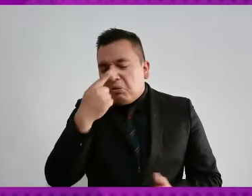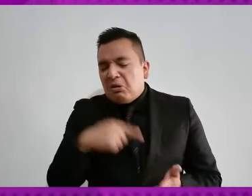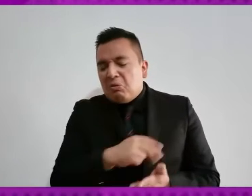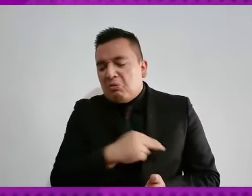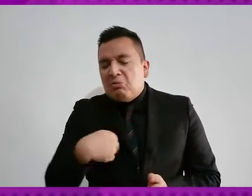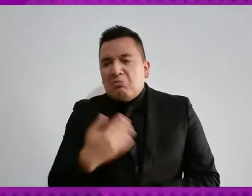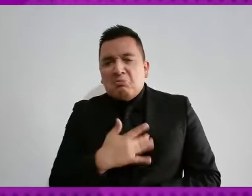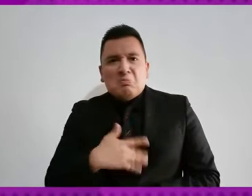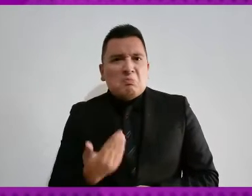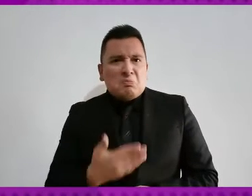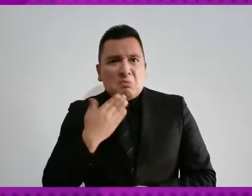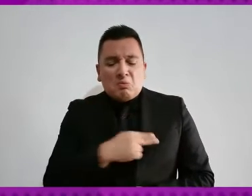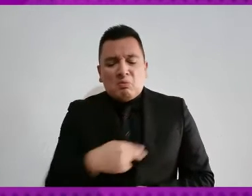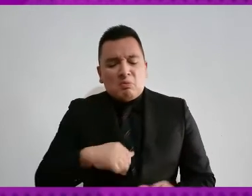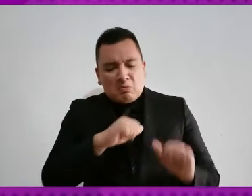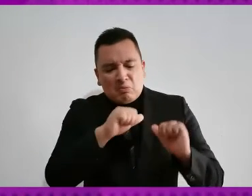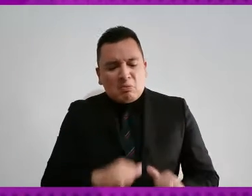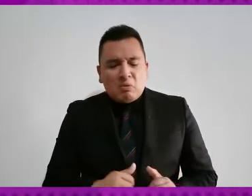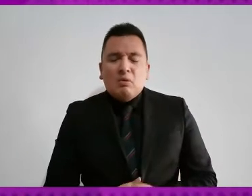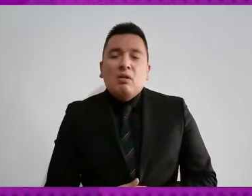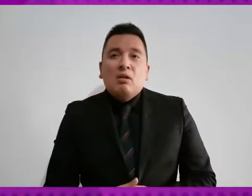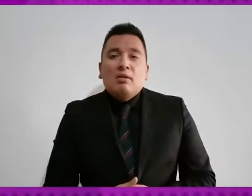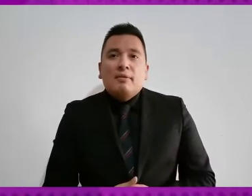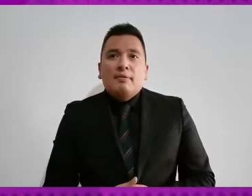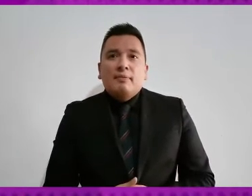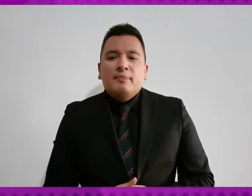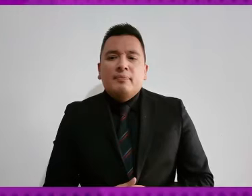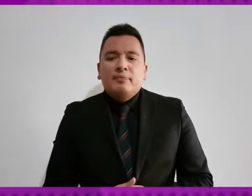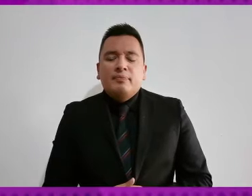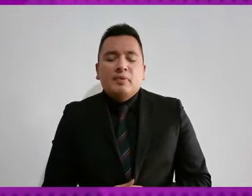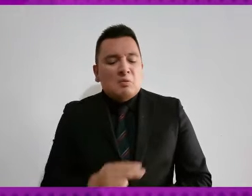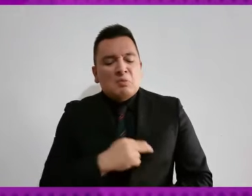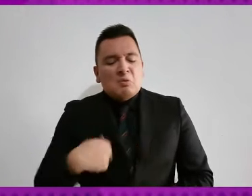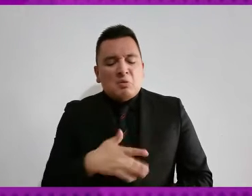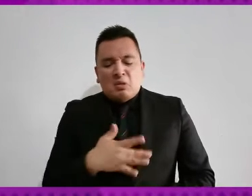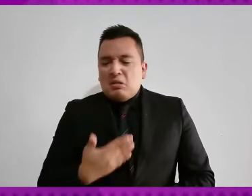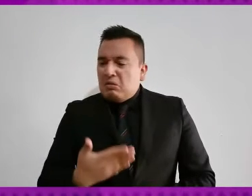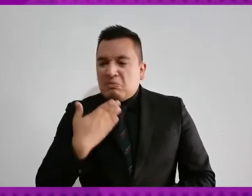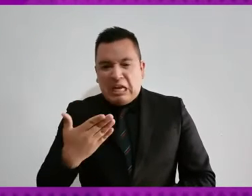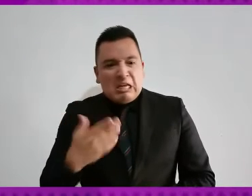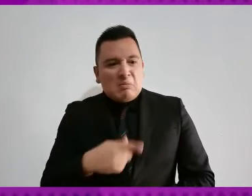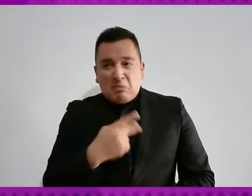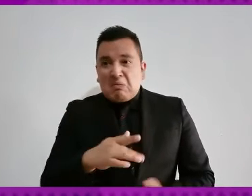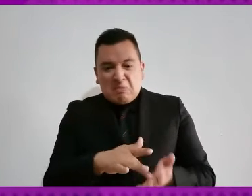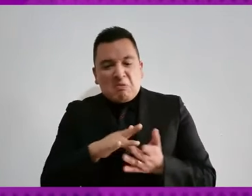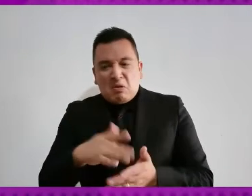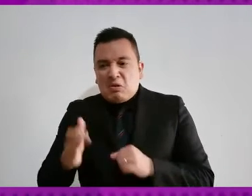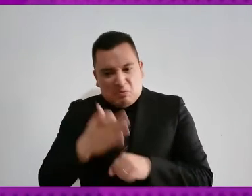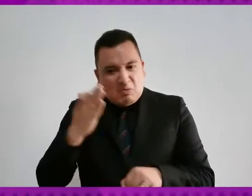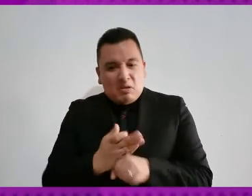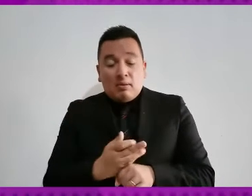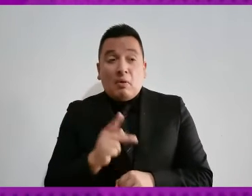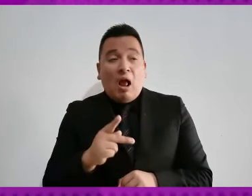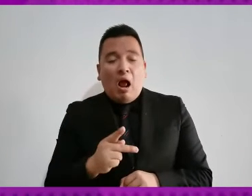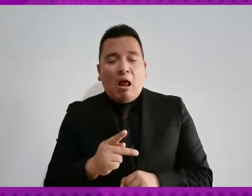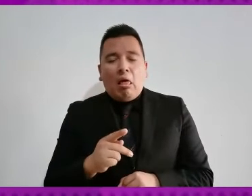sentirnos como ciudadanos, como autoridades electorales, como funcionarios, si bien satisfechos, pero nunca confiados. Siempre hay